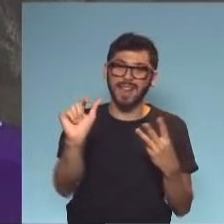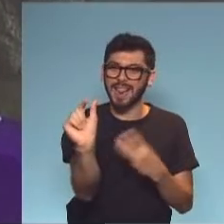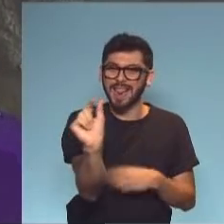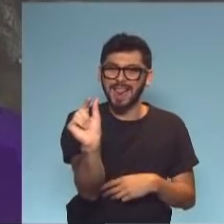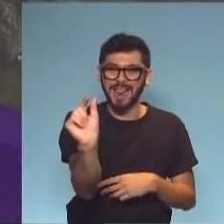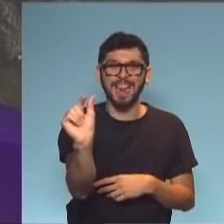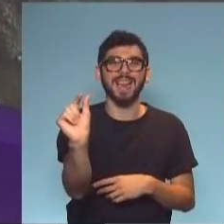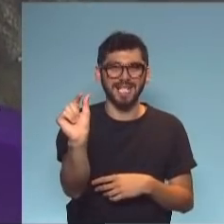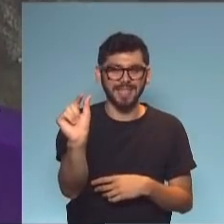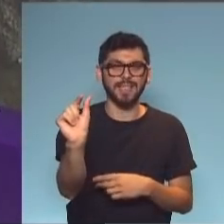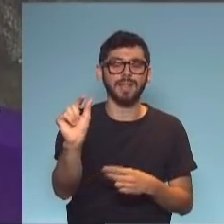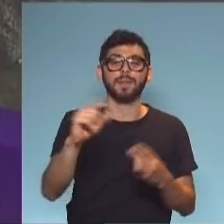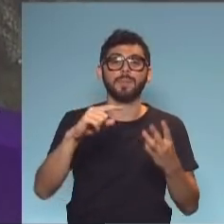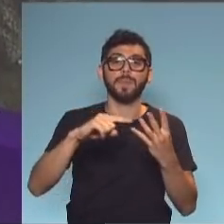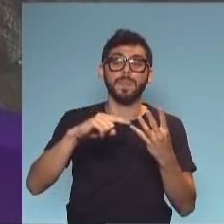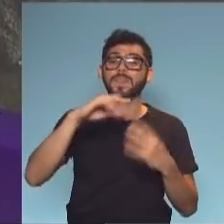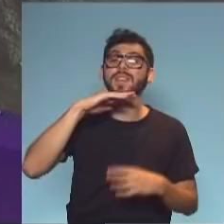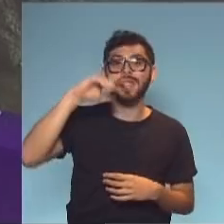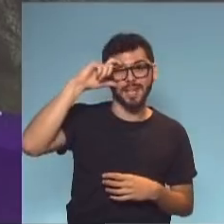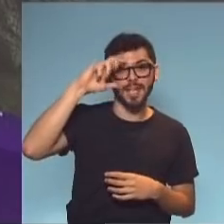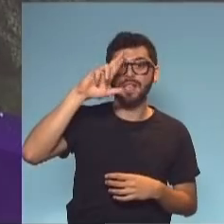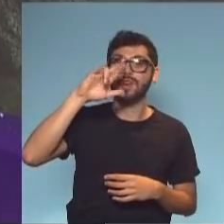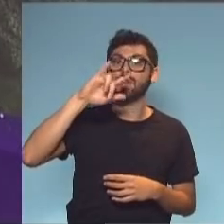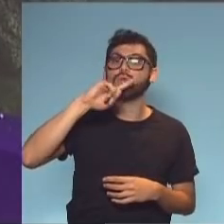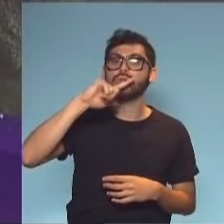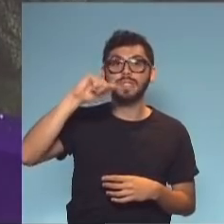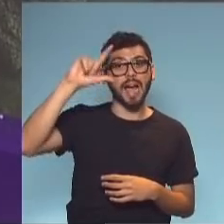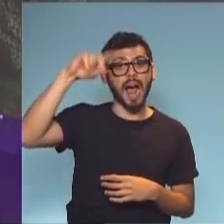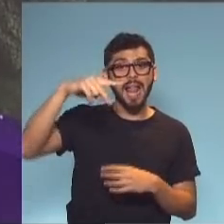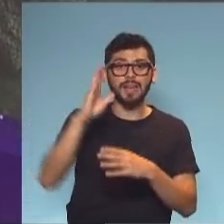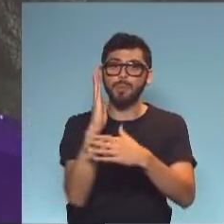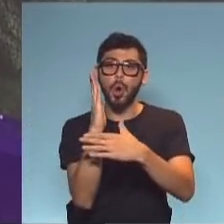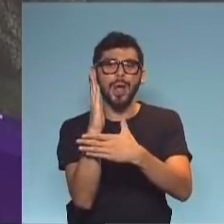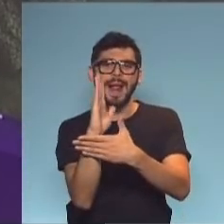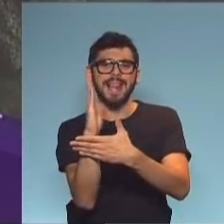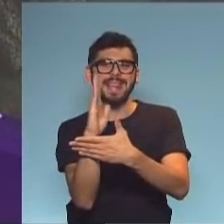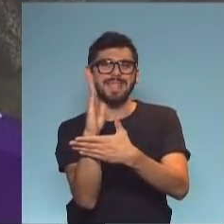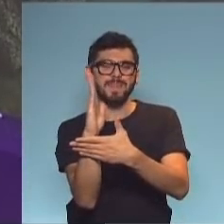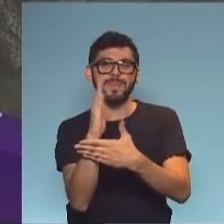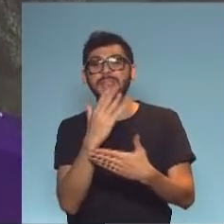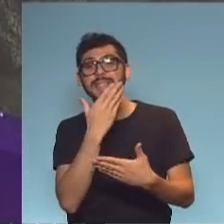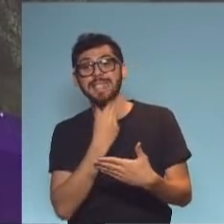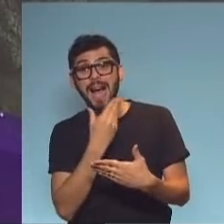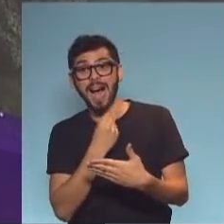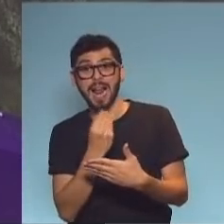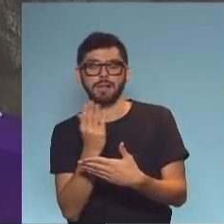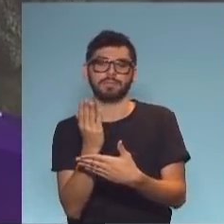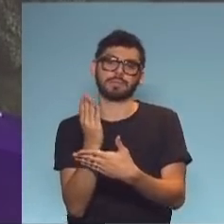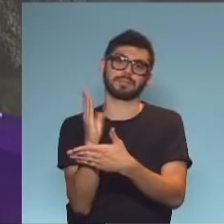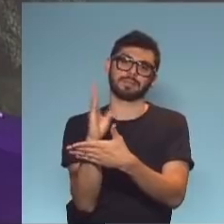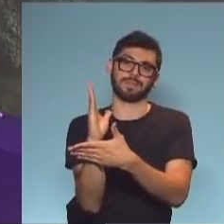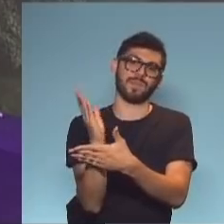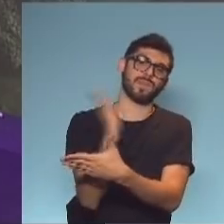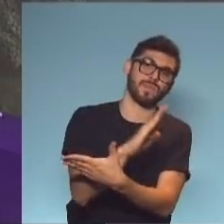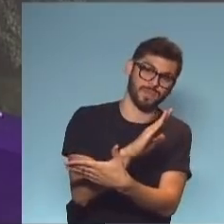pueden señalar. Y Jerusalén está ahí, es el límite entre Israel obviamente, y ahora vamos a ir